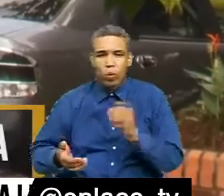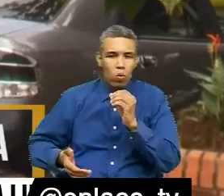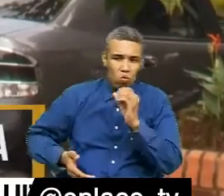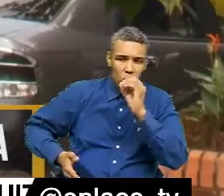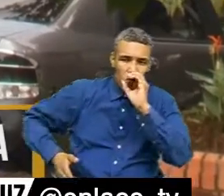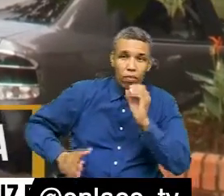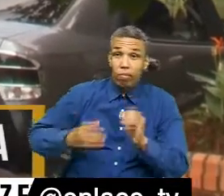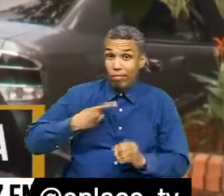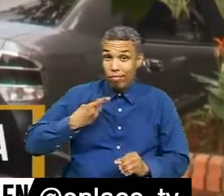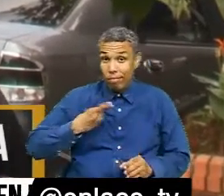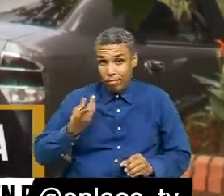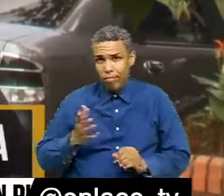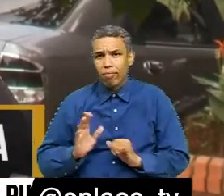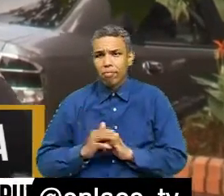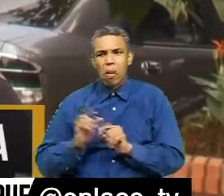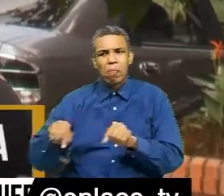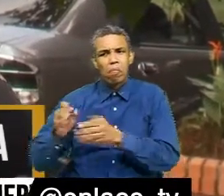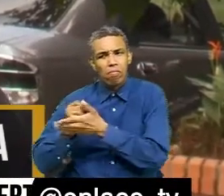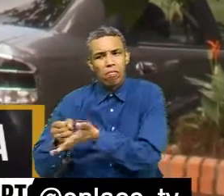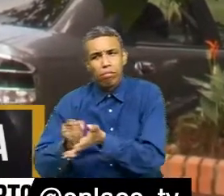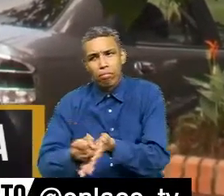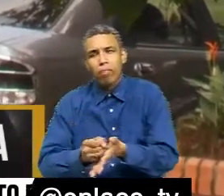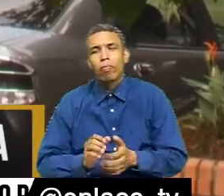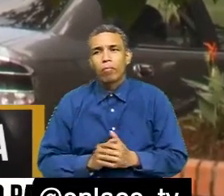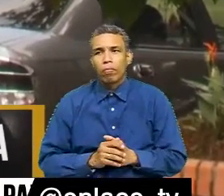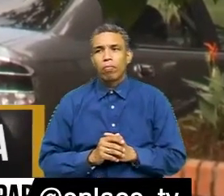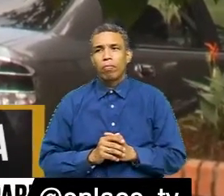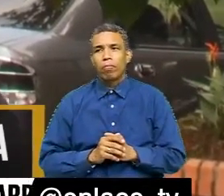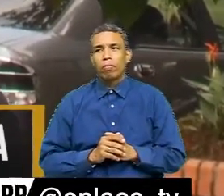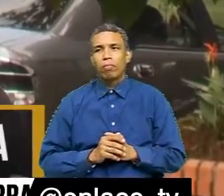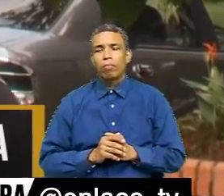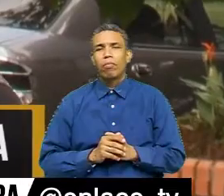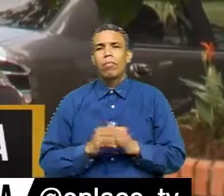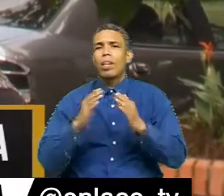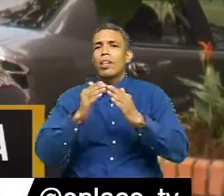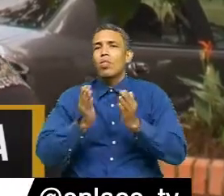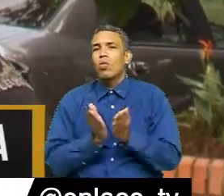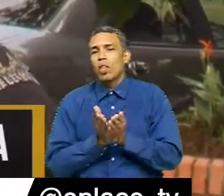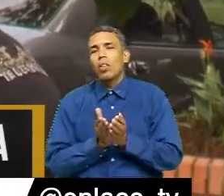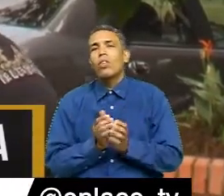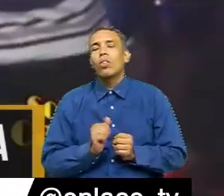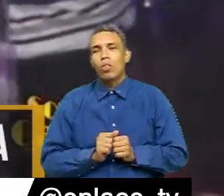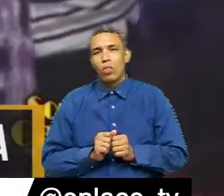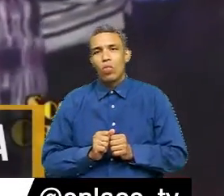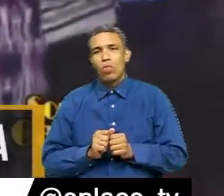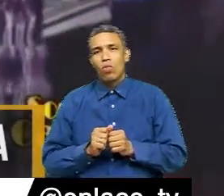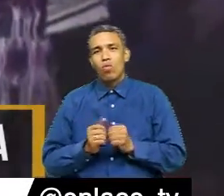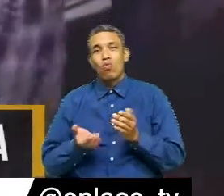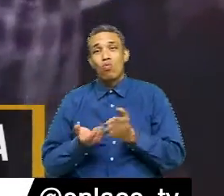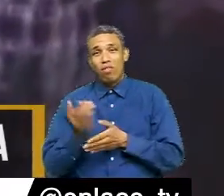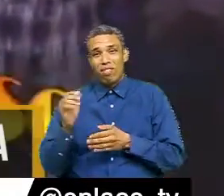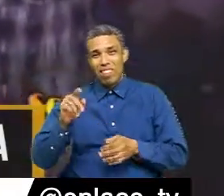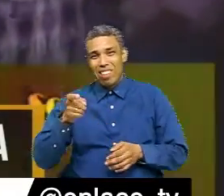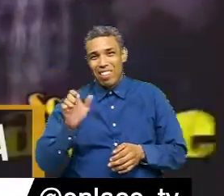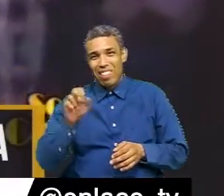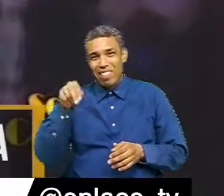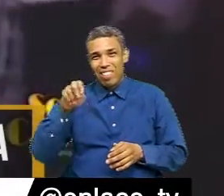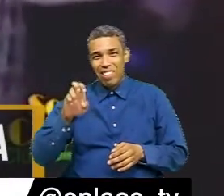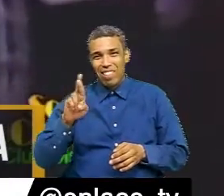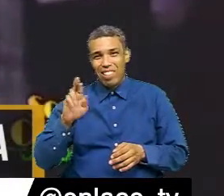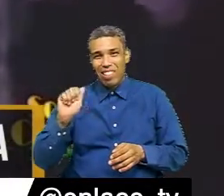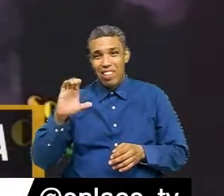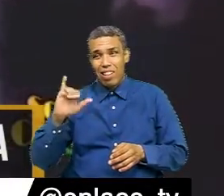el desayuno y el Colegio Nueva Generación nos dona los almuerzos. Comida, grupos musicales y